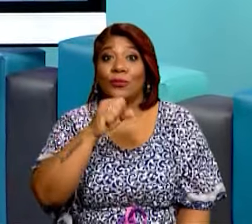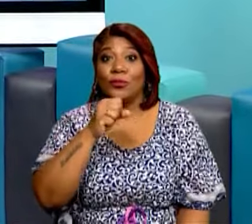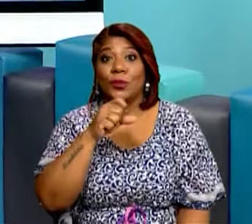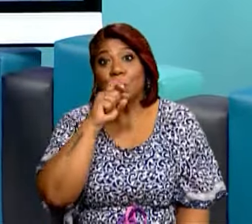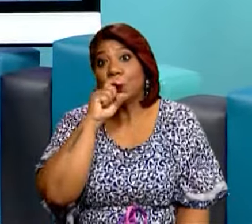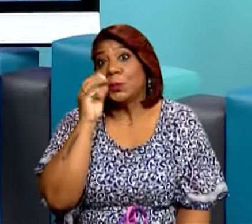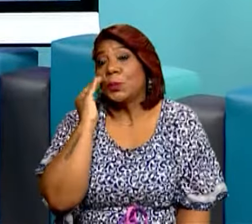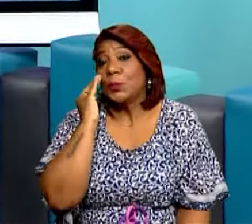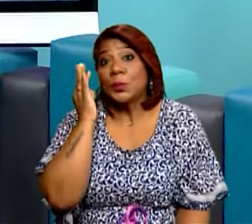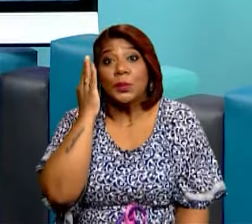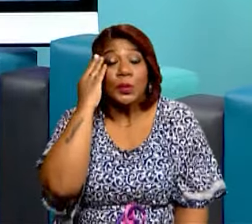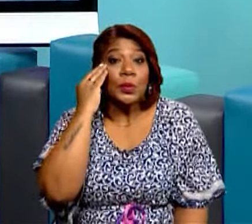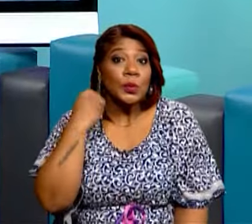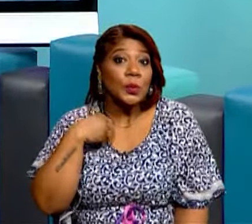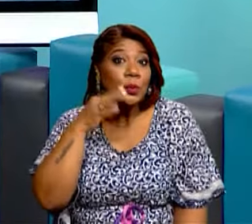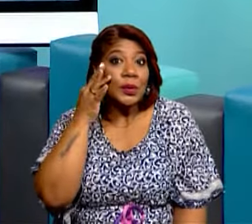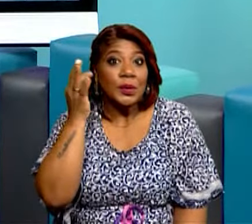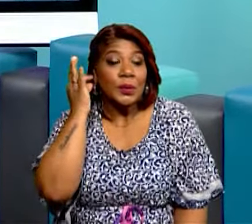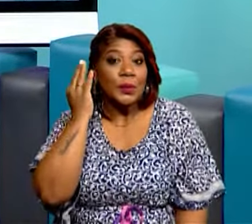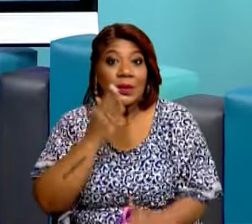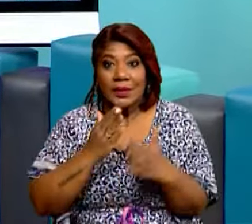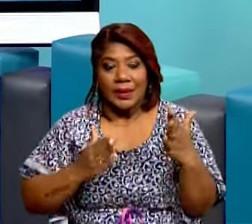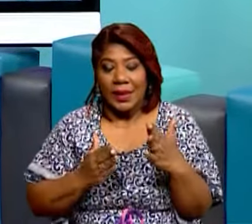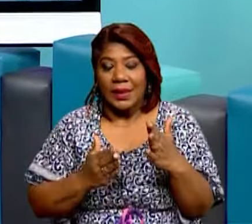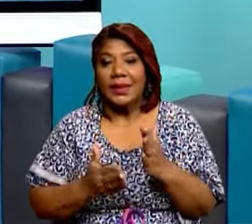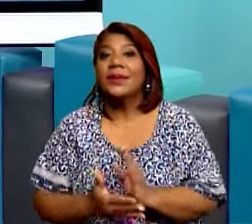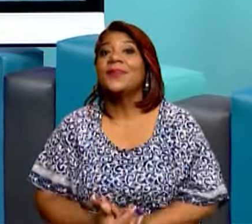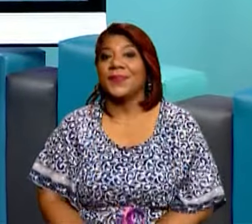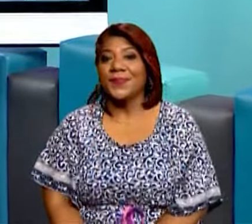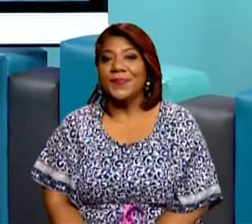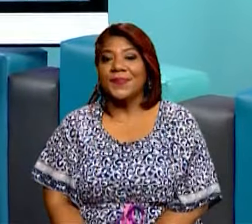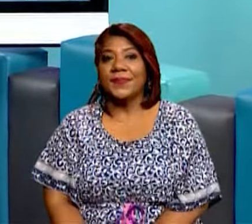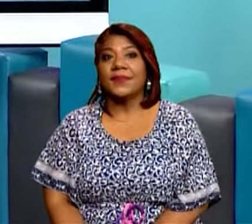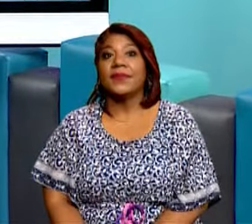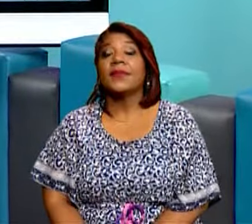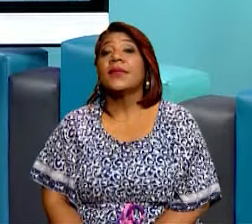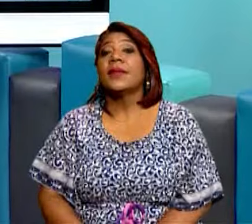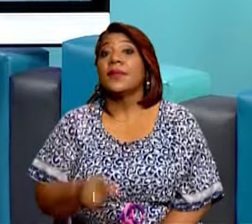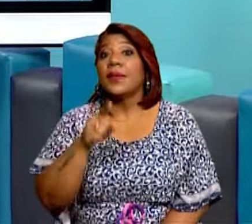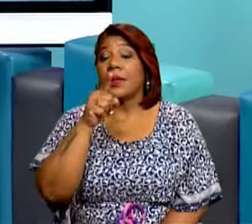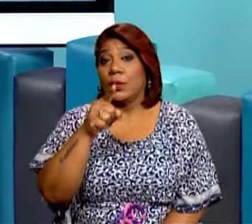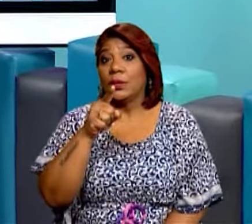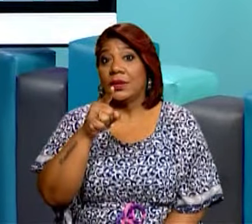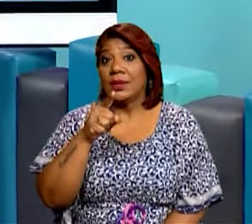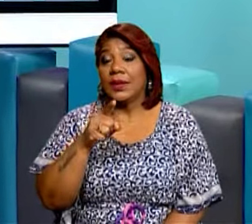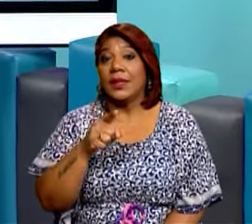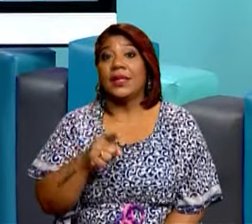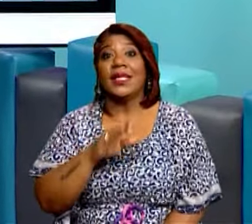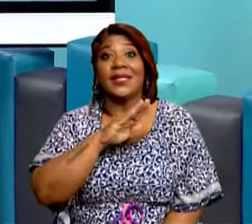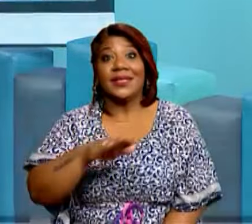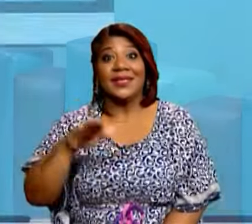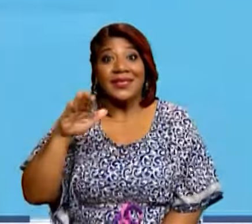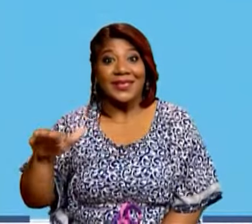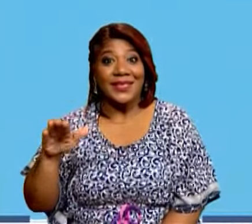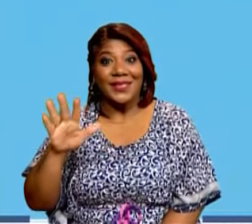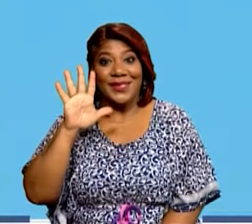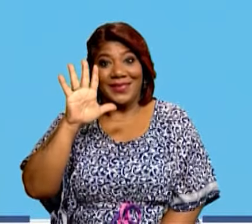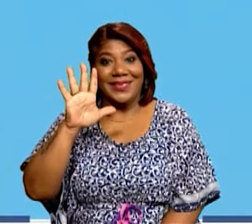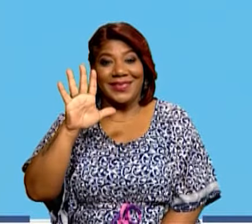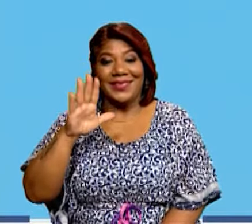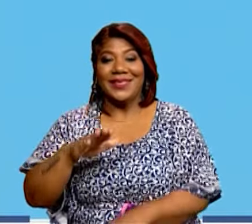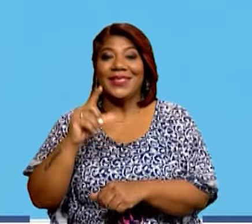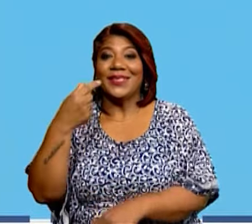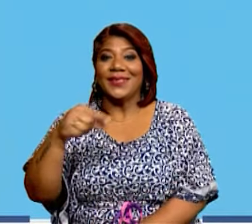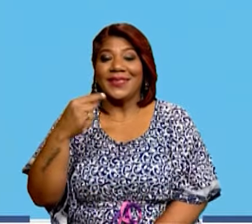estudios. Muy bien. Ahora, para mis niños de quinto grado, vamos a tomar una captura de